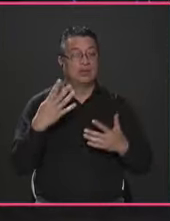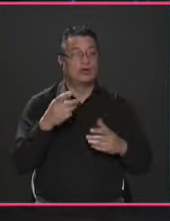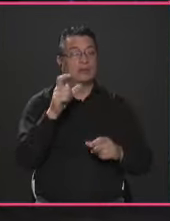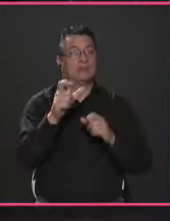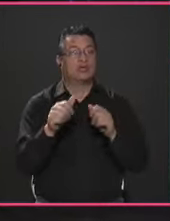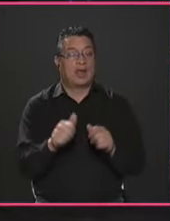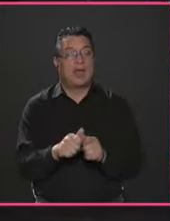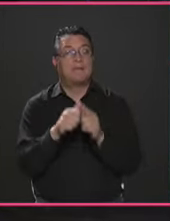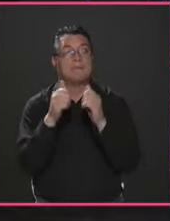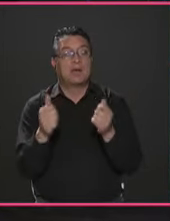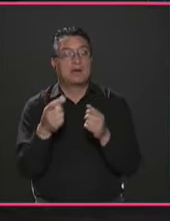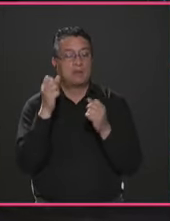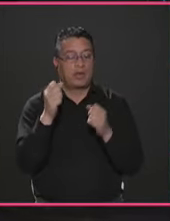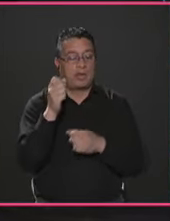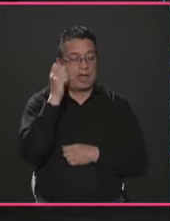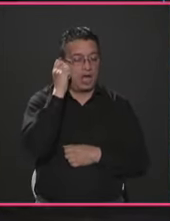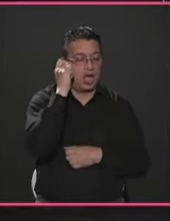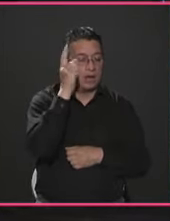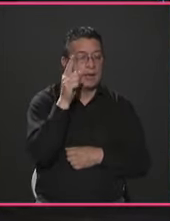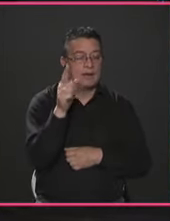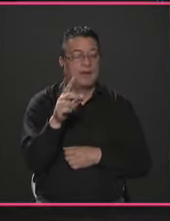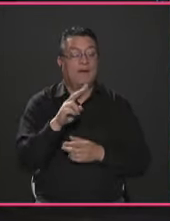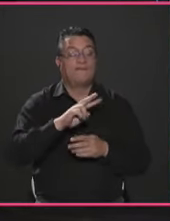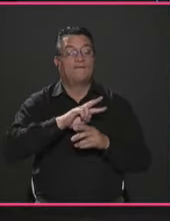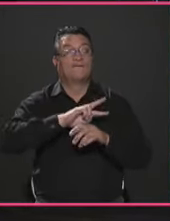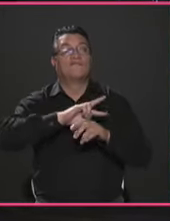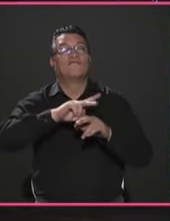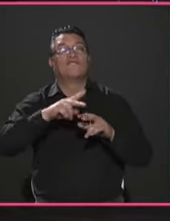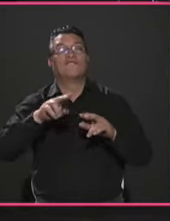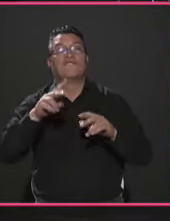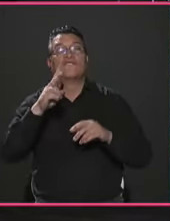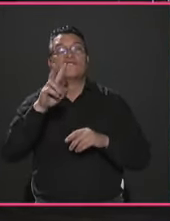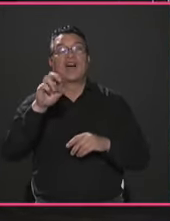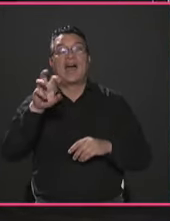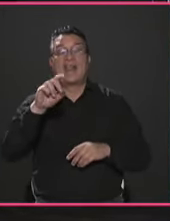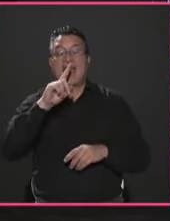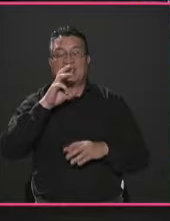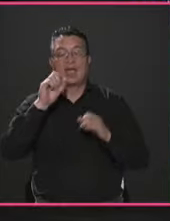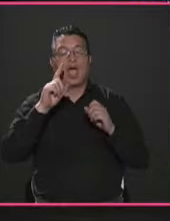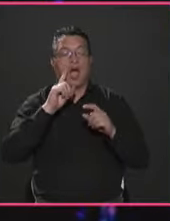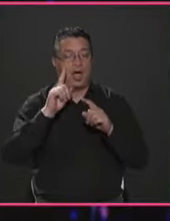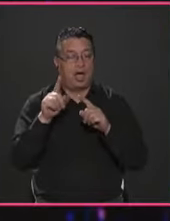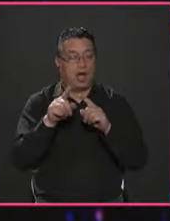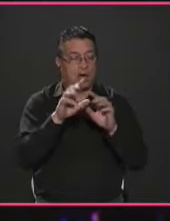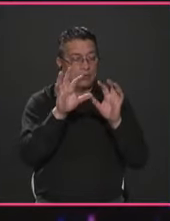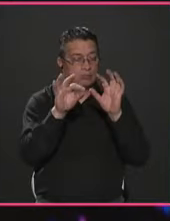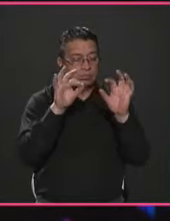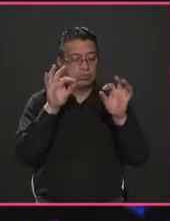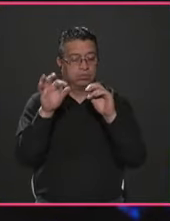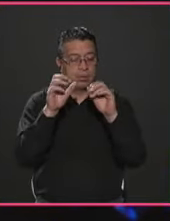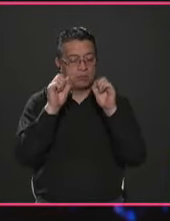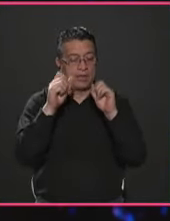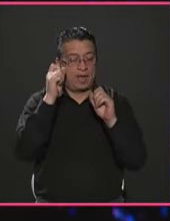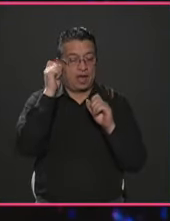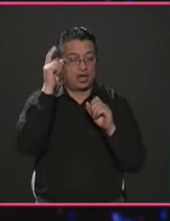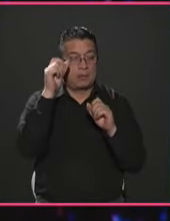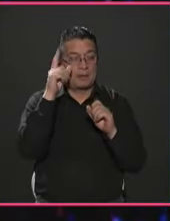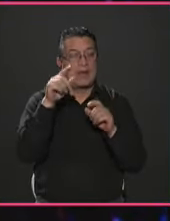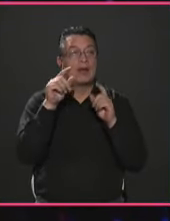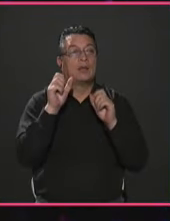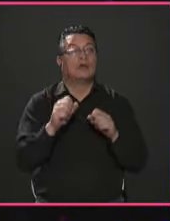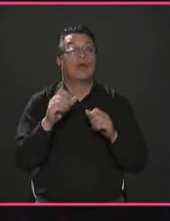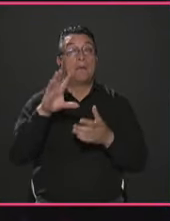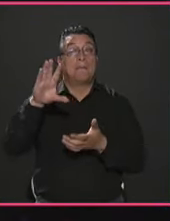adicionales para comprender cómo estas variantes actúan en nuestra población comenzar a comprender es bueno decir que